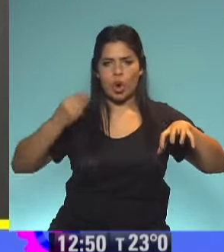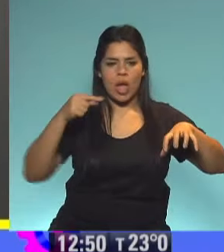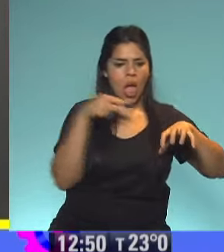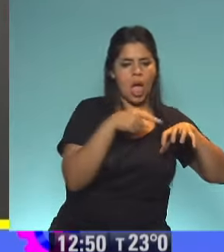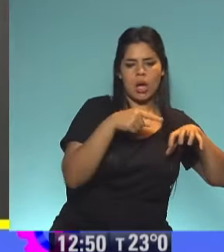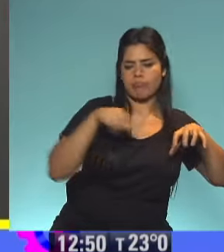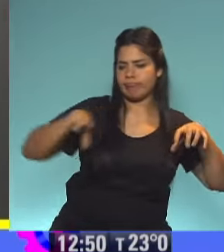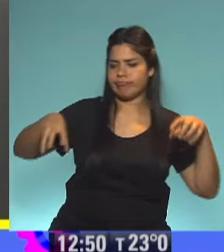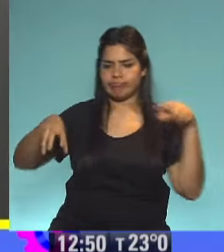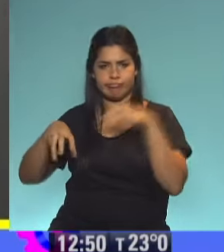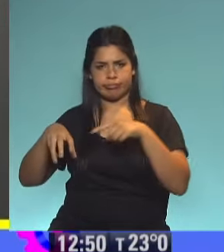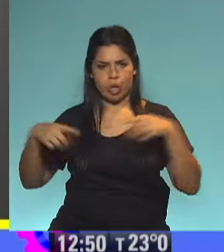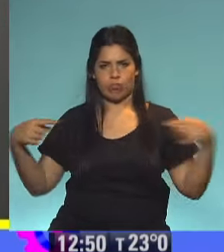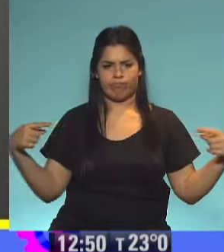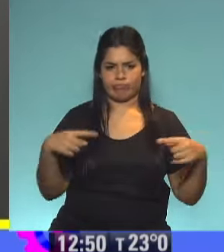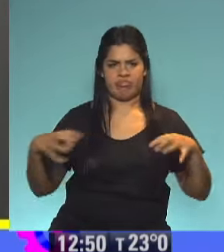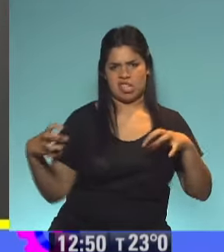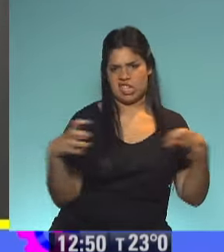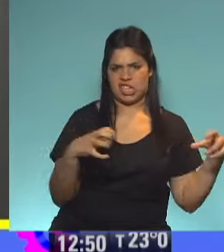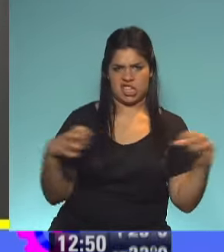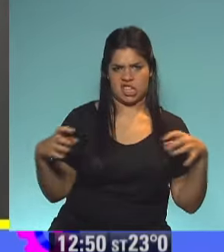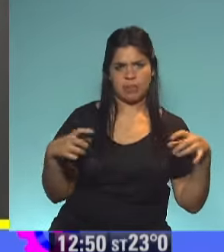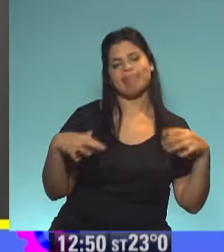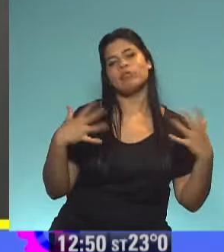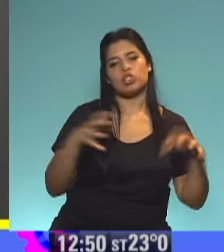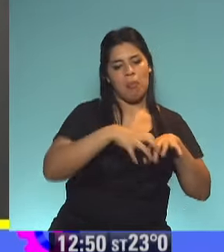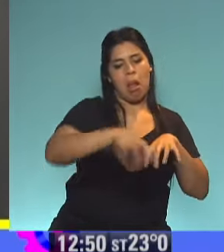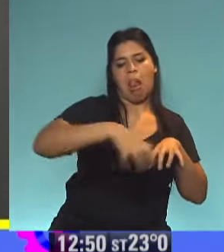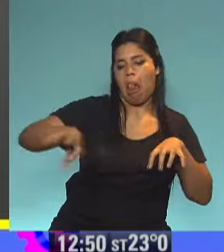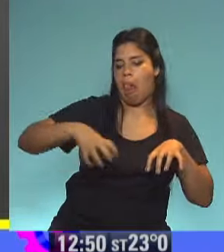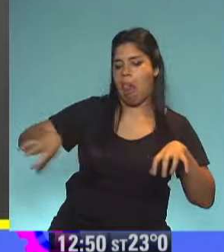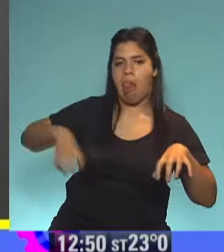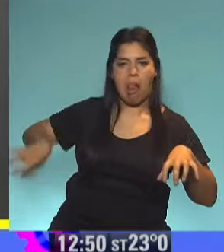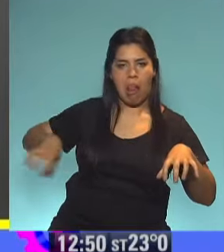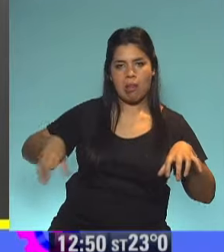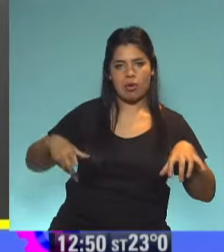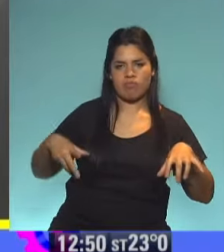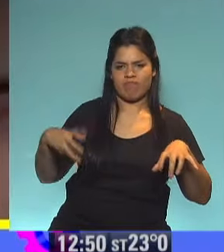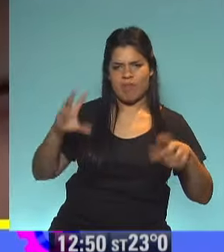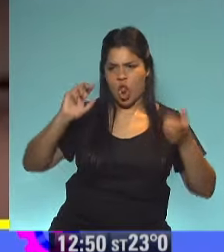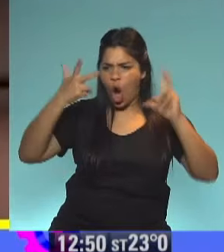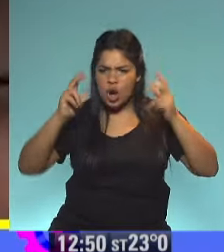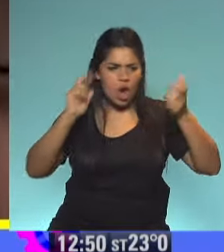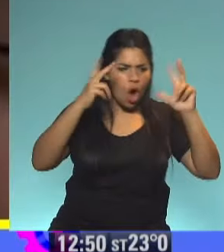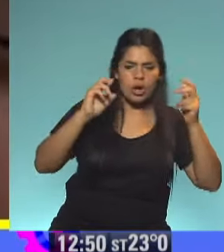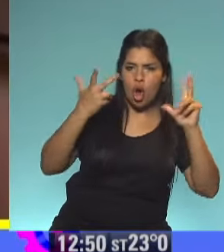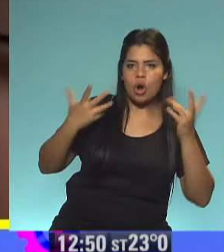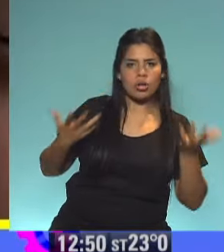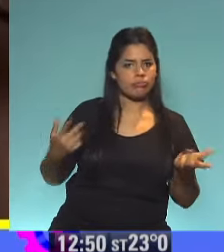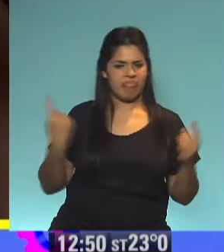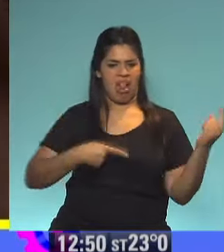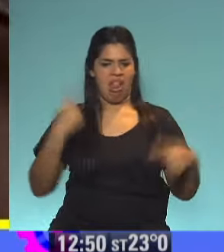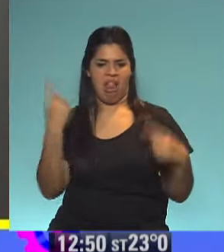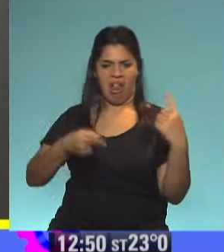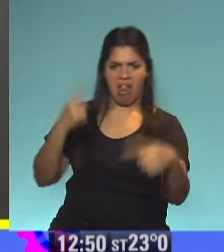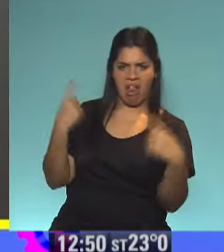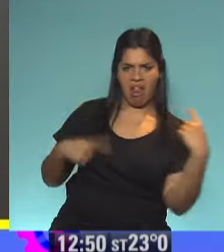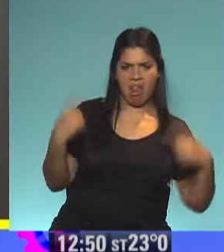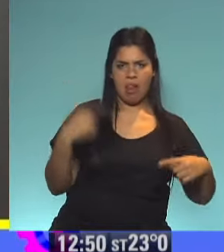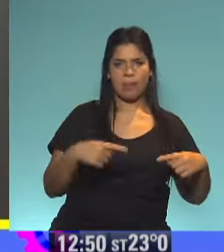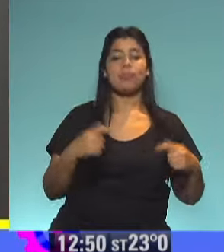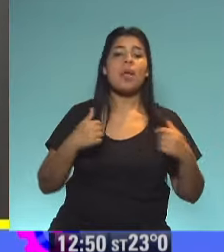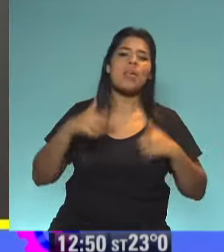va con otras, entonces se empiezan a separar en grupos así, y se empiezan a enojar una con la otra, así. A mí a veces me da lo mismo y